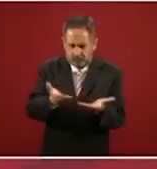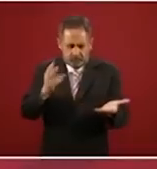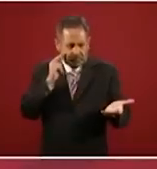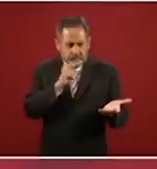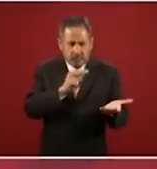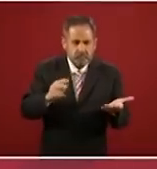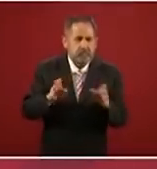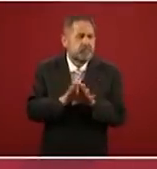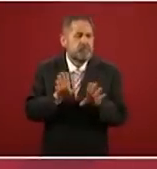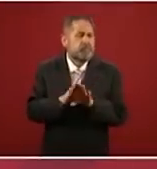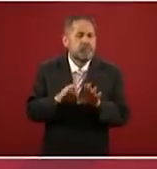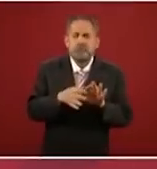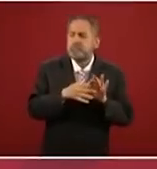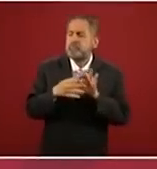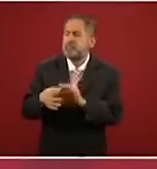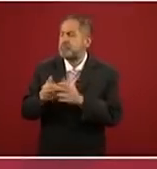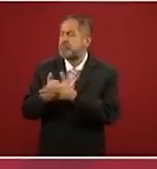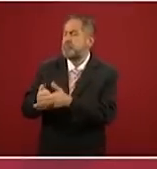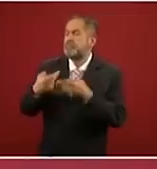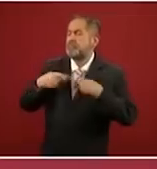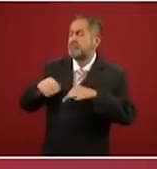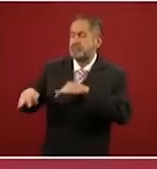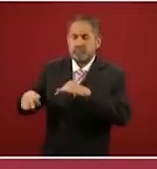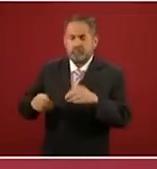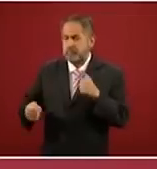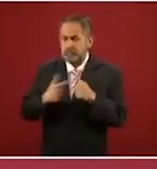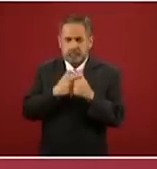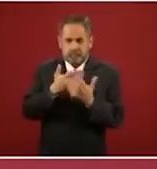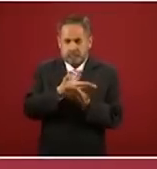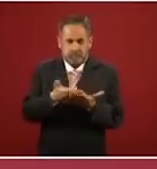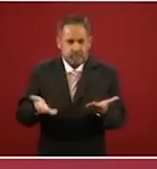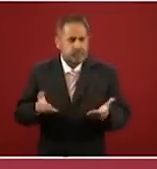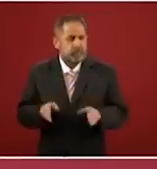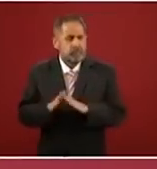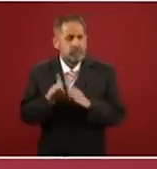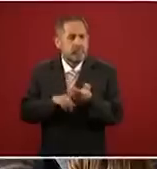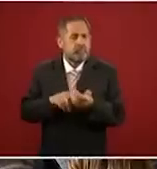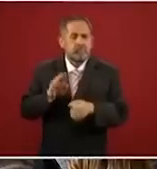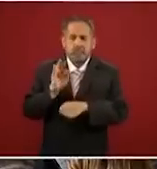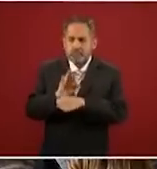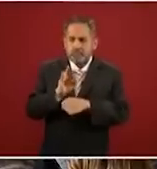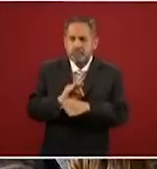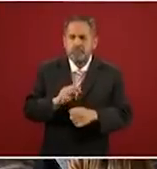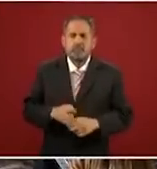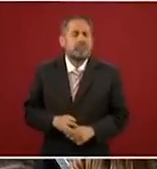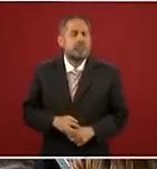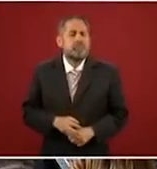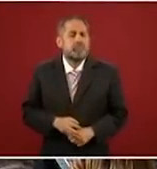como van a ayudar a los trabajadores cómo van a defender